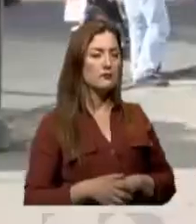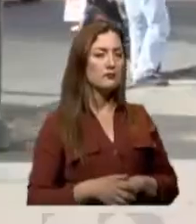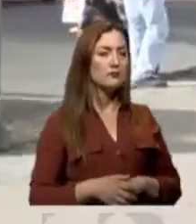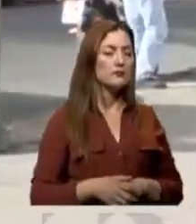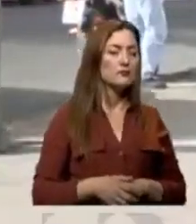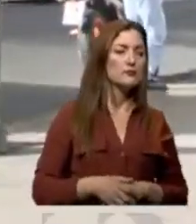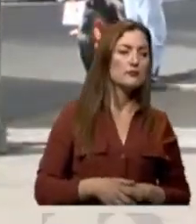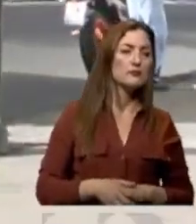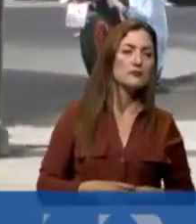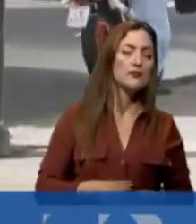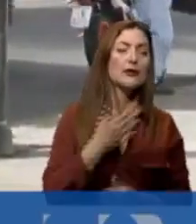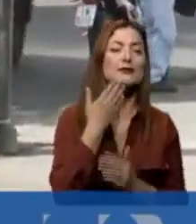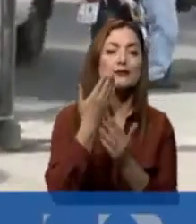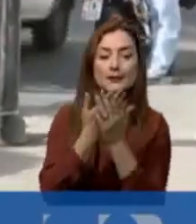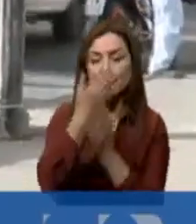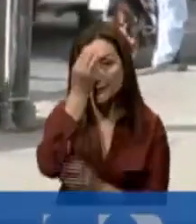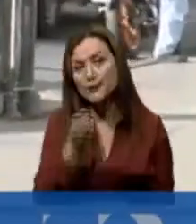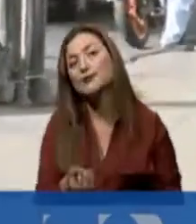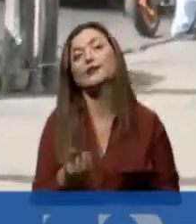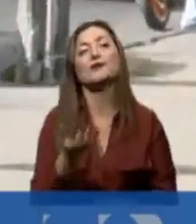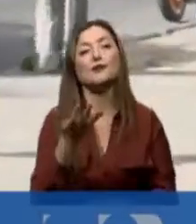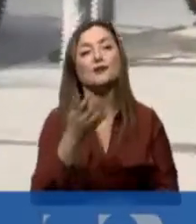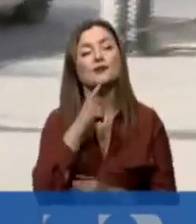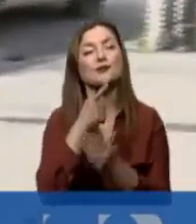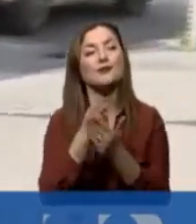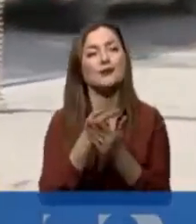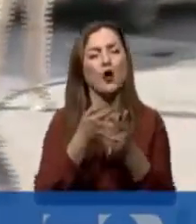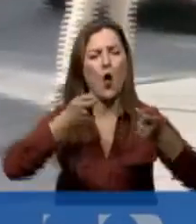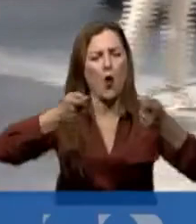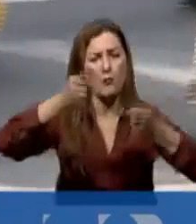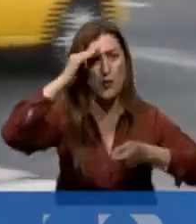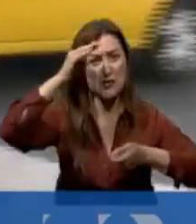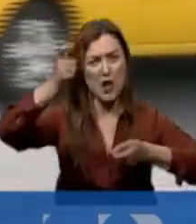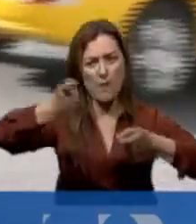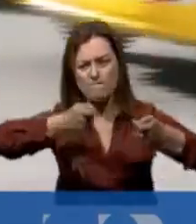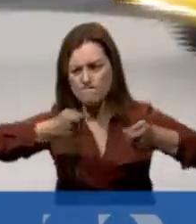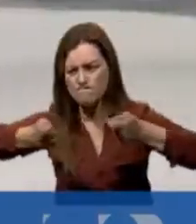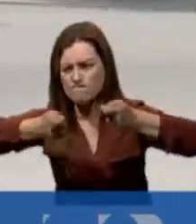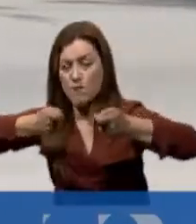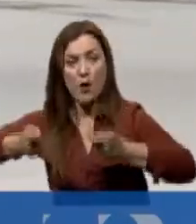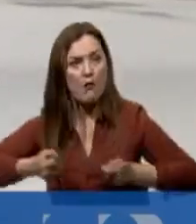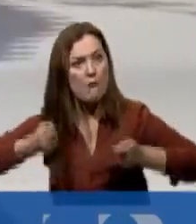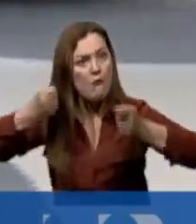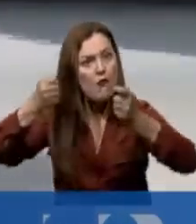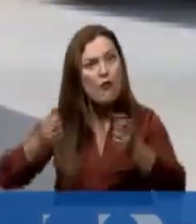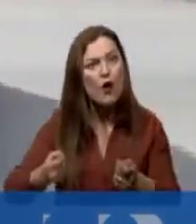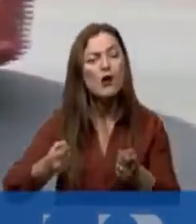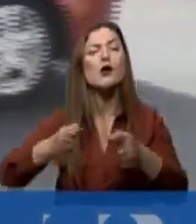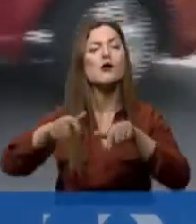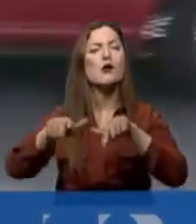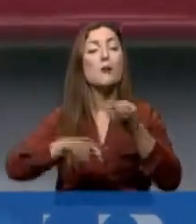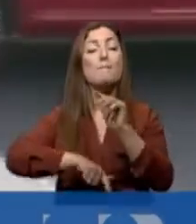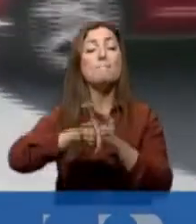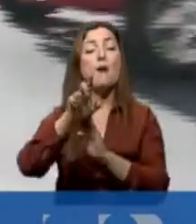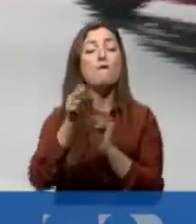Amigos, ¿qué tal? Muy buenos días. Así es, efectivamente, y se van a intensificar estos controles, Andrea, en los sectores más críticos, como bien mencionas,